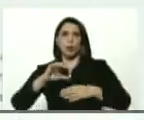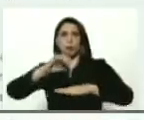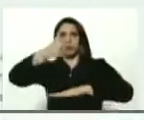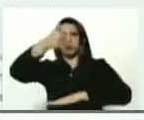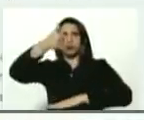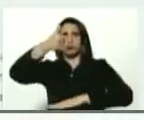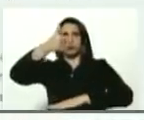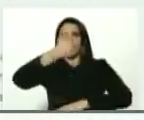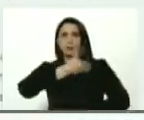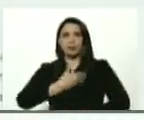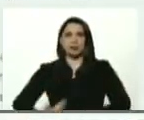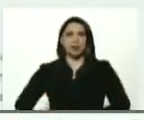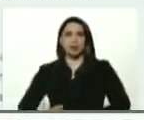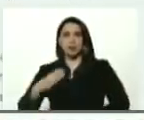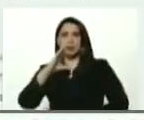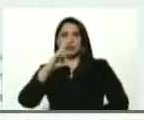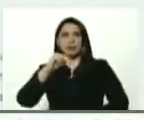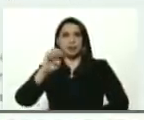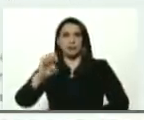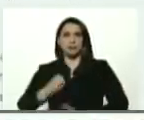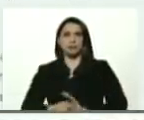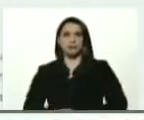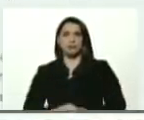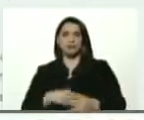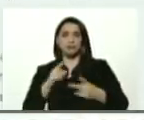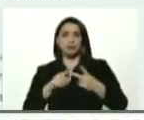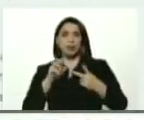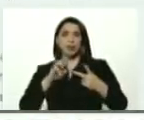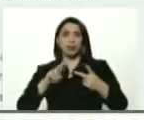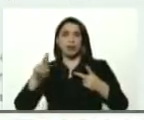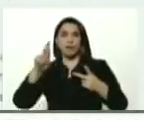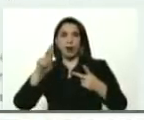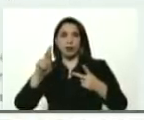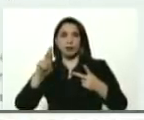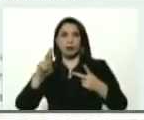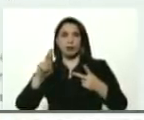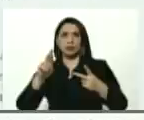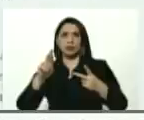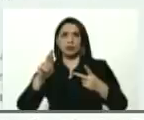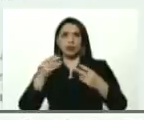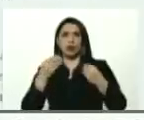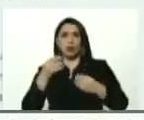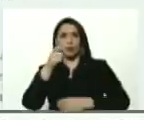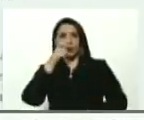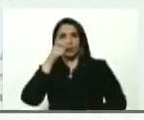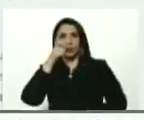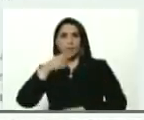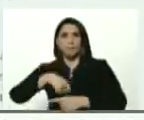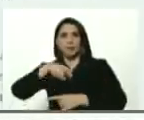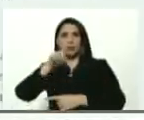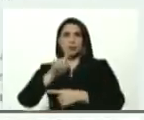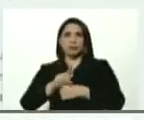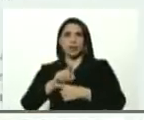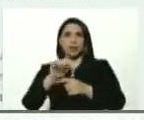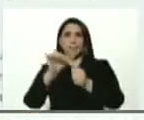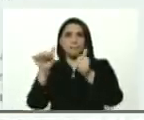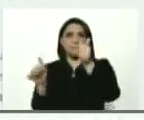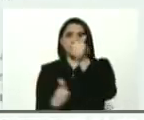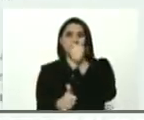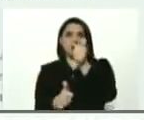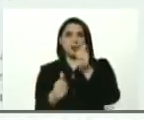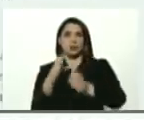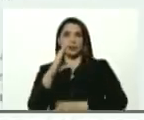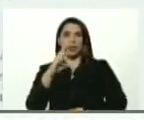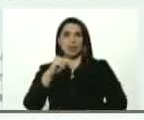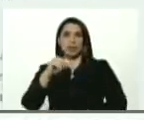principal y presidenta del máximo ente comicial, Rafael Simón Jiménez Meleán como rector principal y vicepresidente del